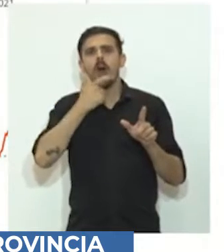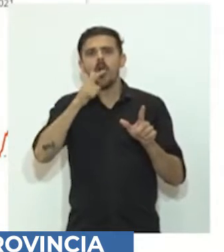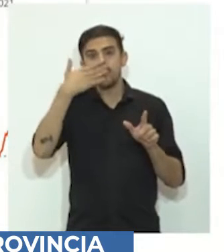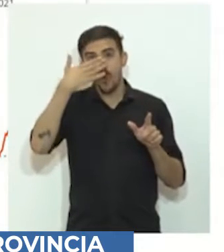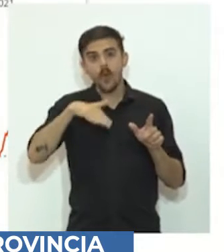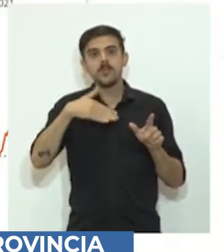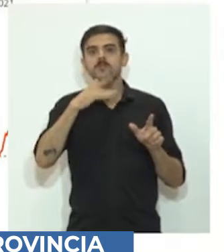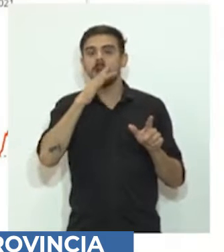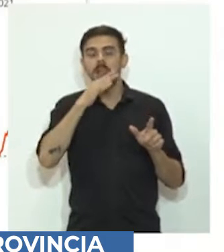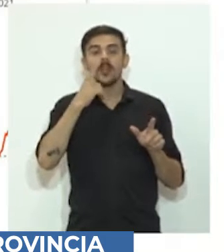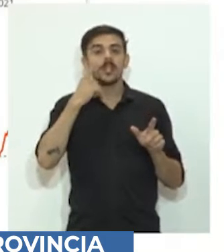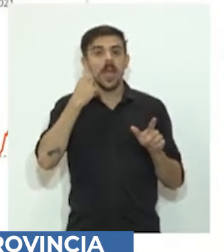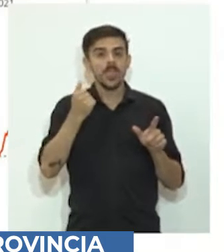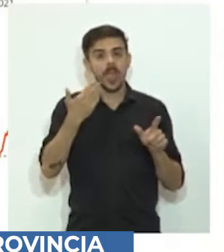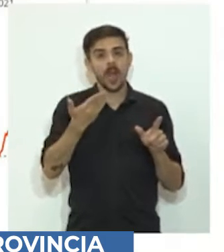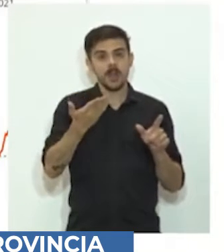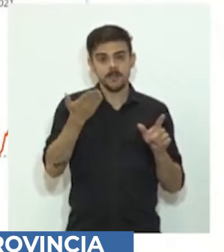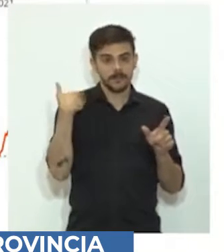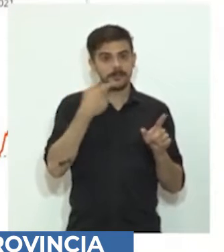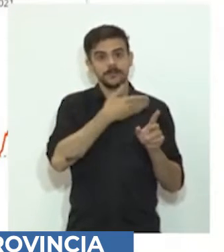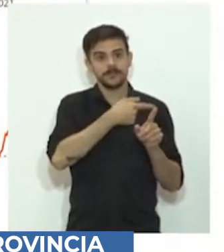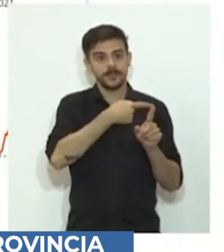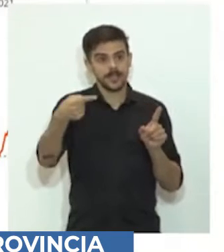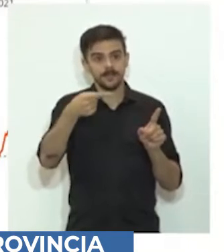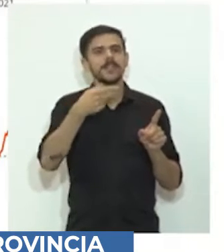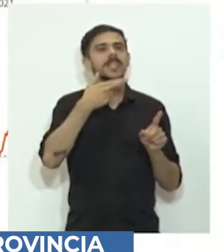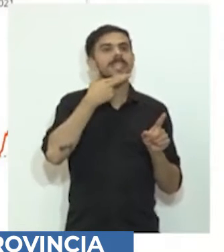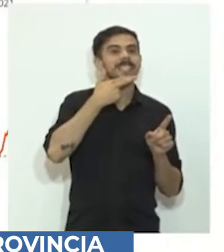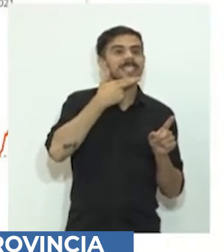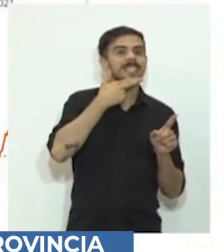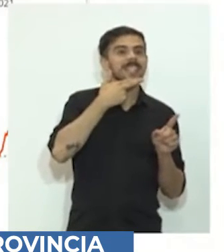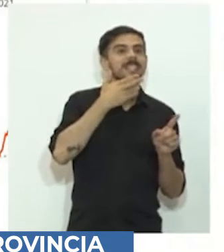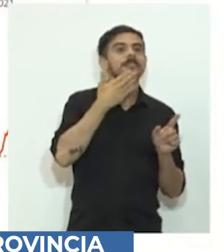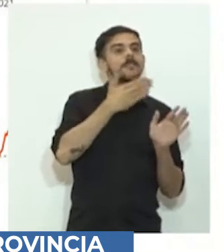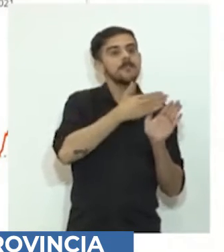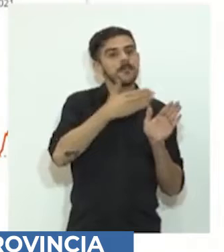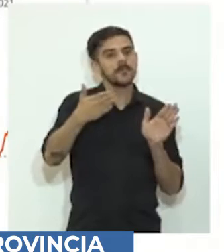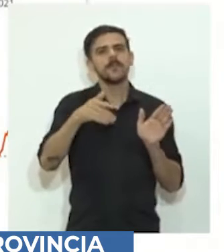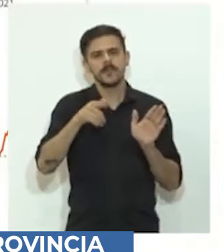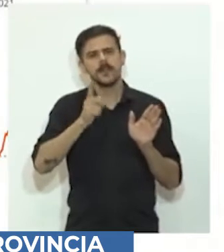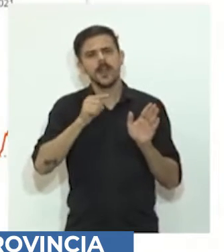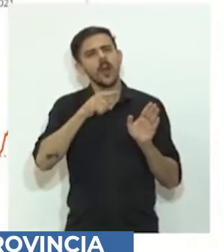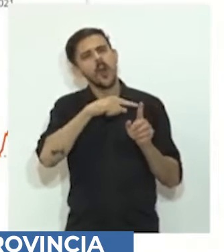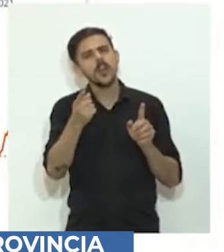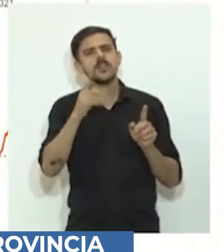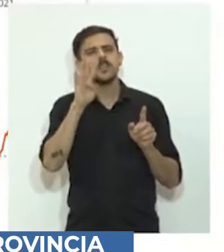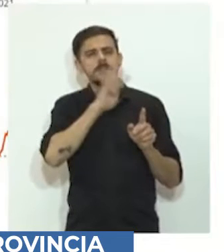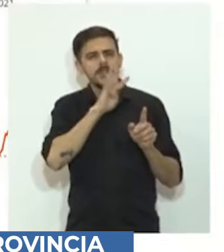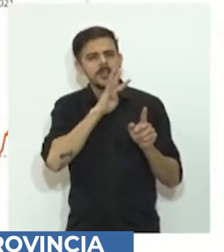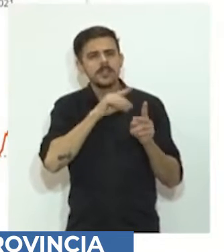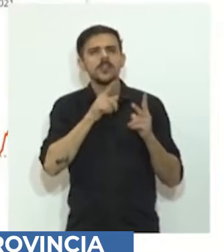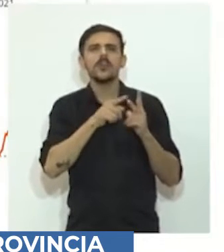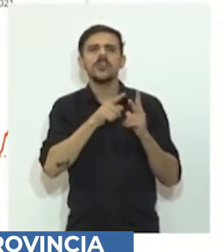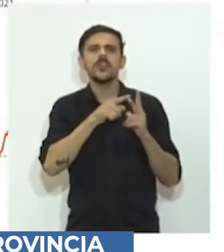días de este periodo de la semana 17 y lo comparamos con los color amarillo que es la curva epidémica de color amarillo que son los